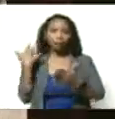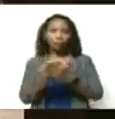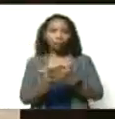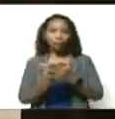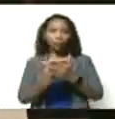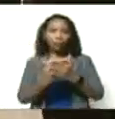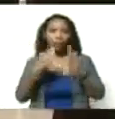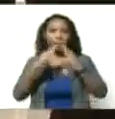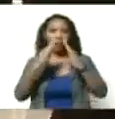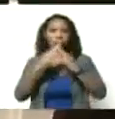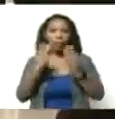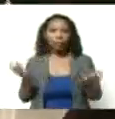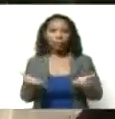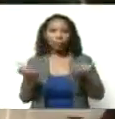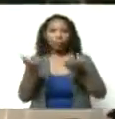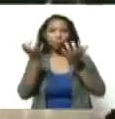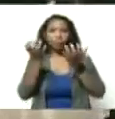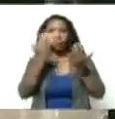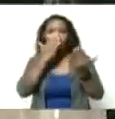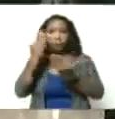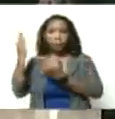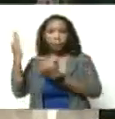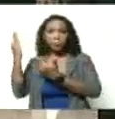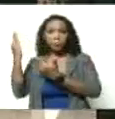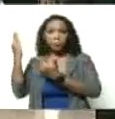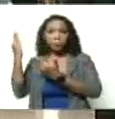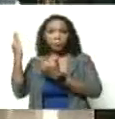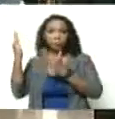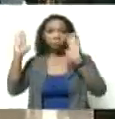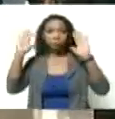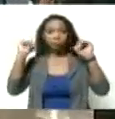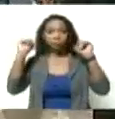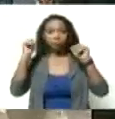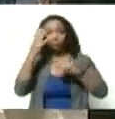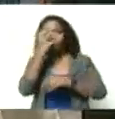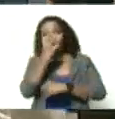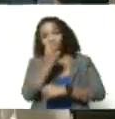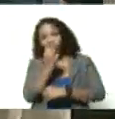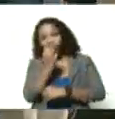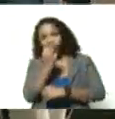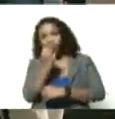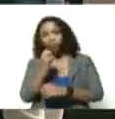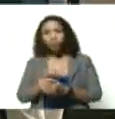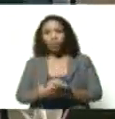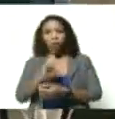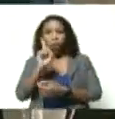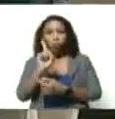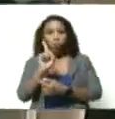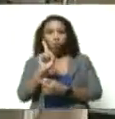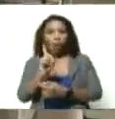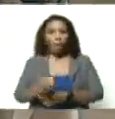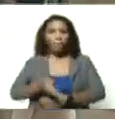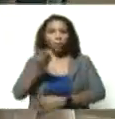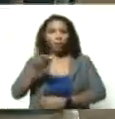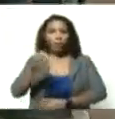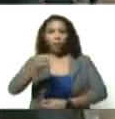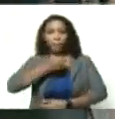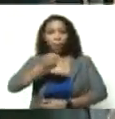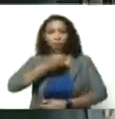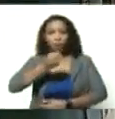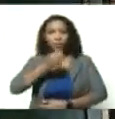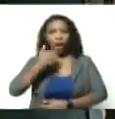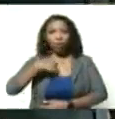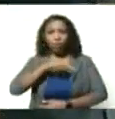capilla ardiente. Una despedida triste para un insigne periodista de